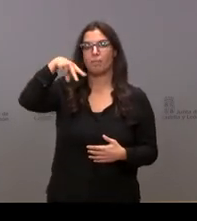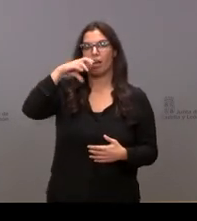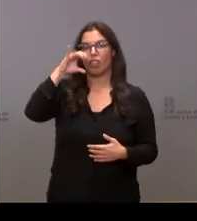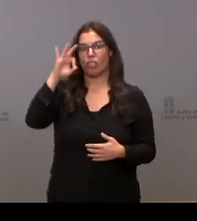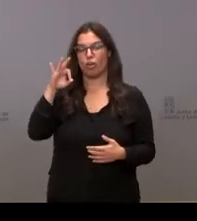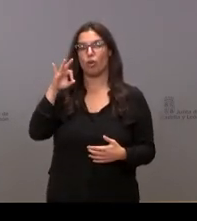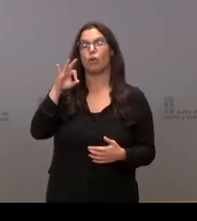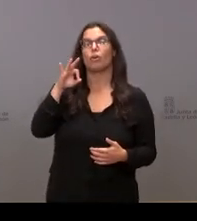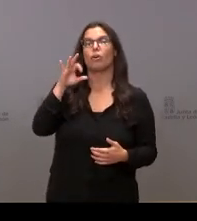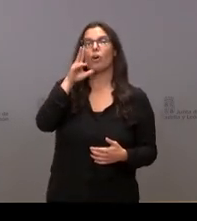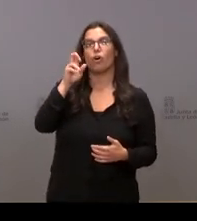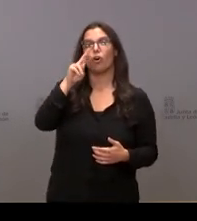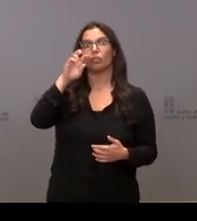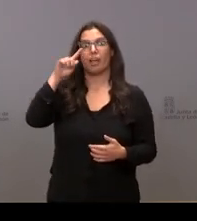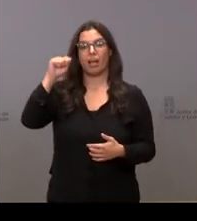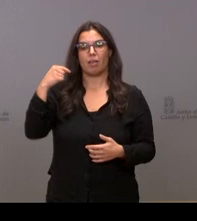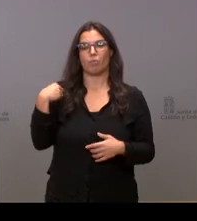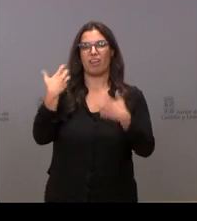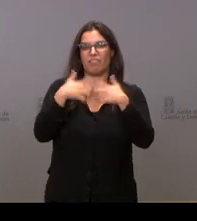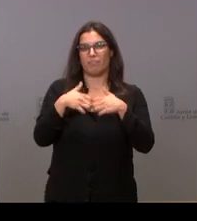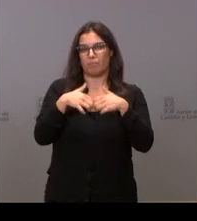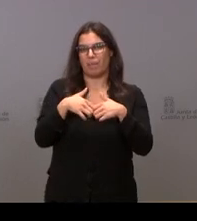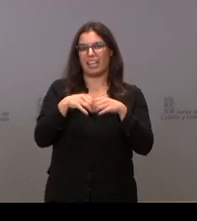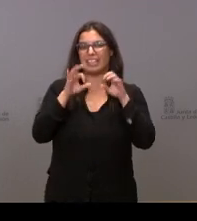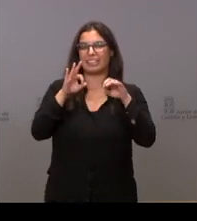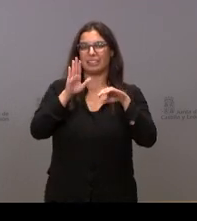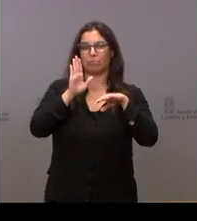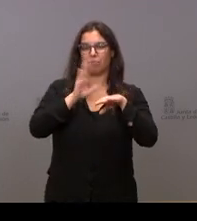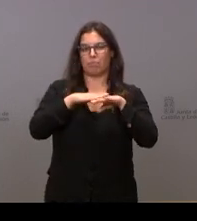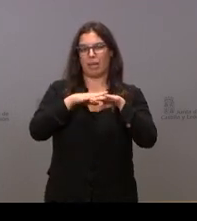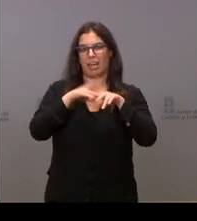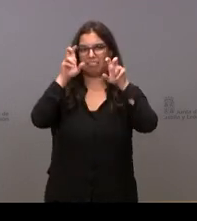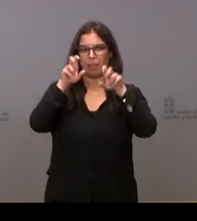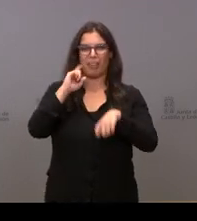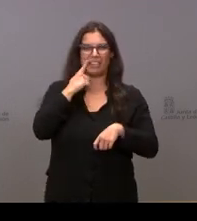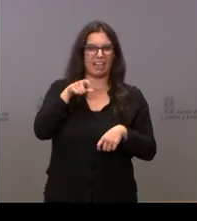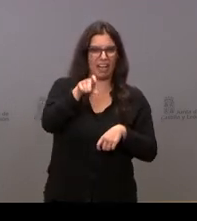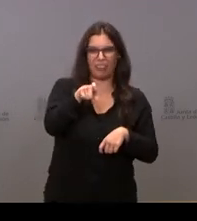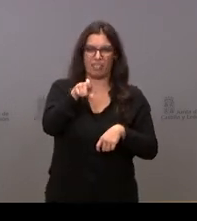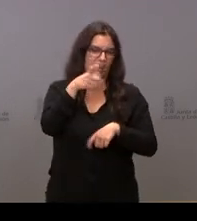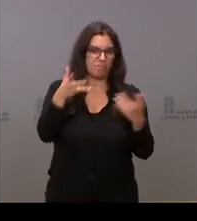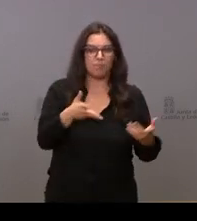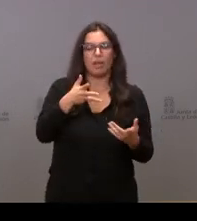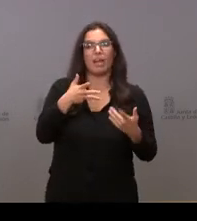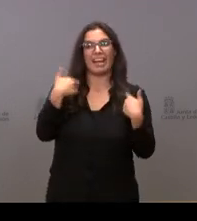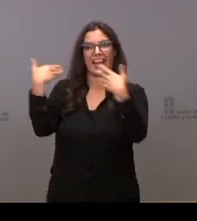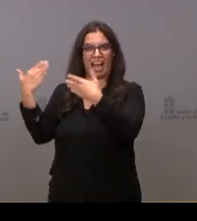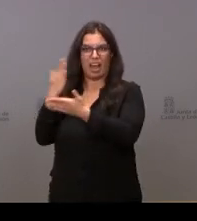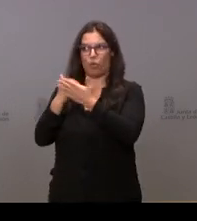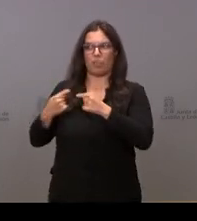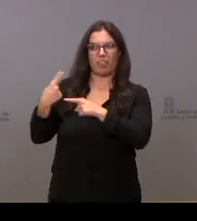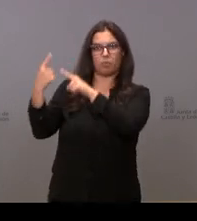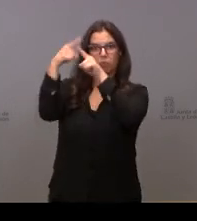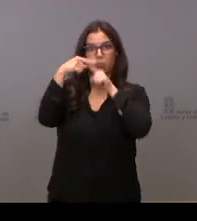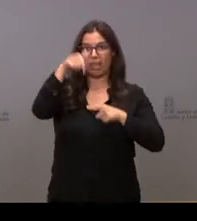de protonterapia por toda España, y al ver que no está Castilla y León entre las comunidades que lo van a recibir, es simplemente por aclarar si tienen